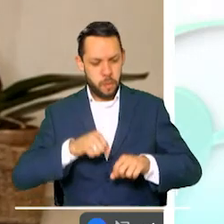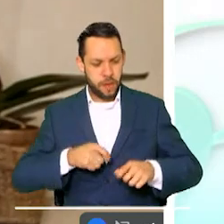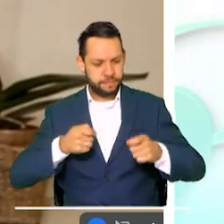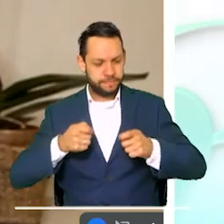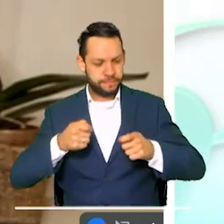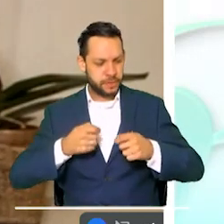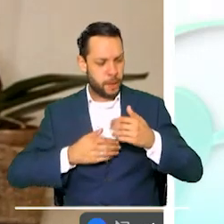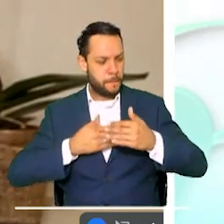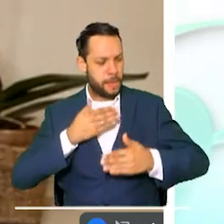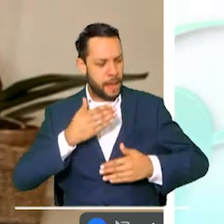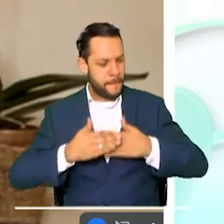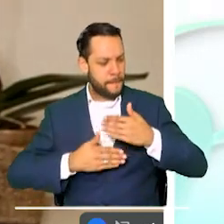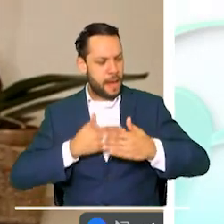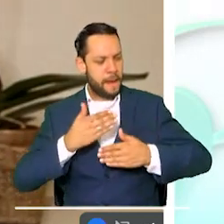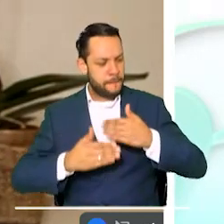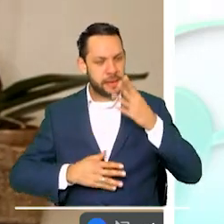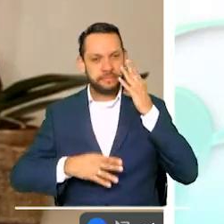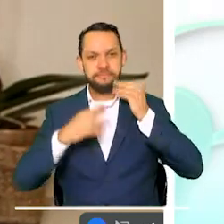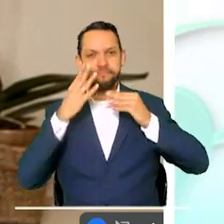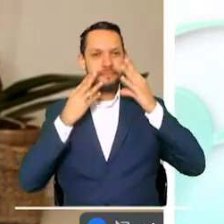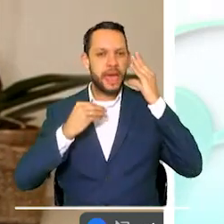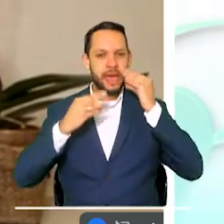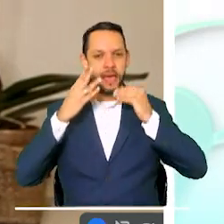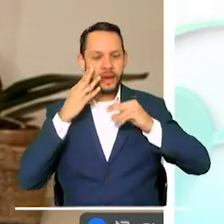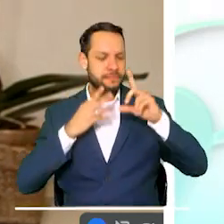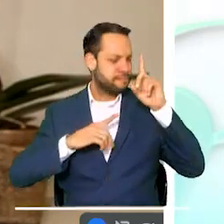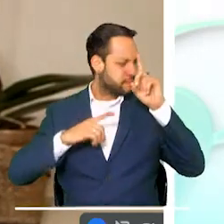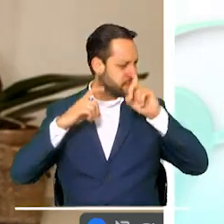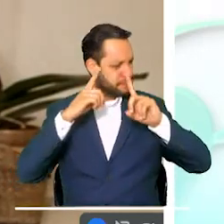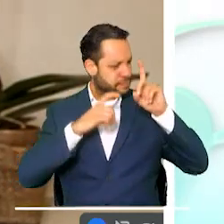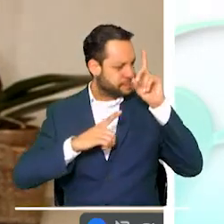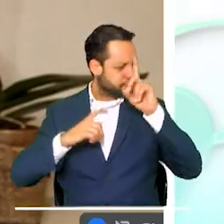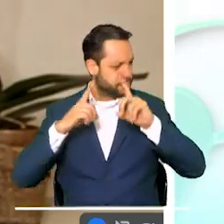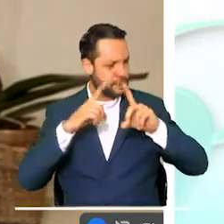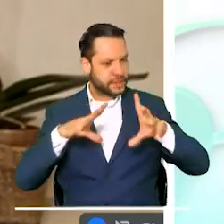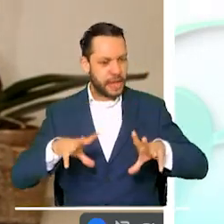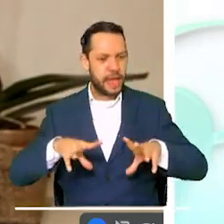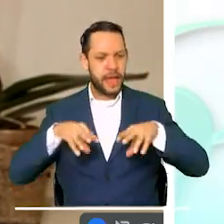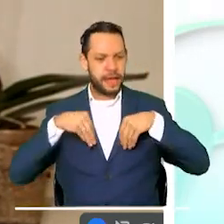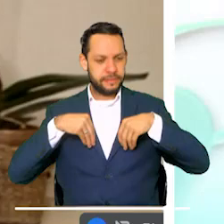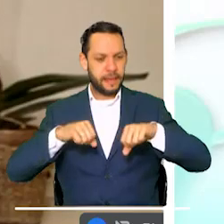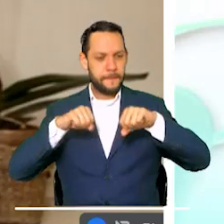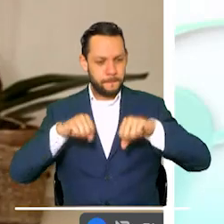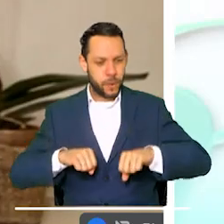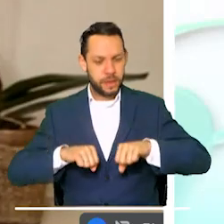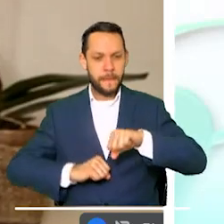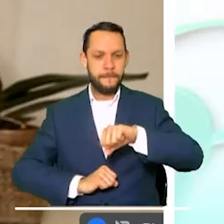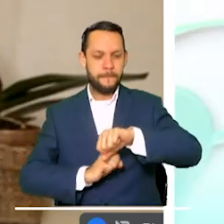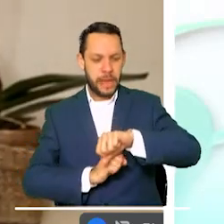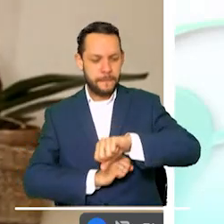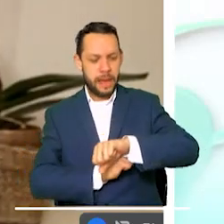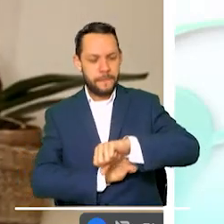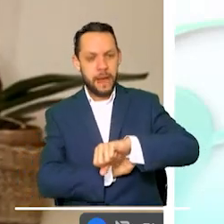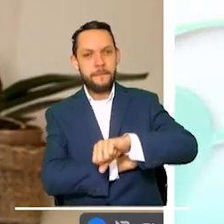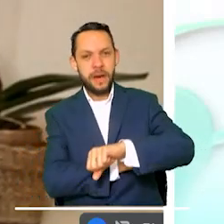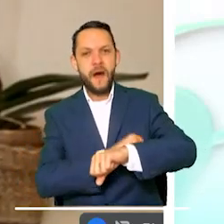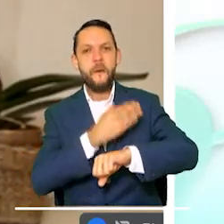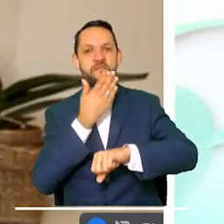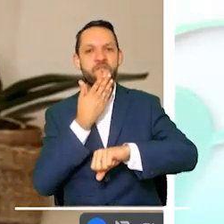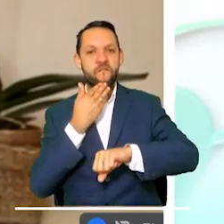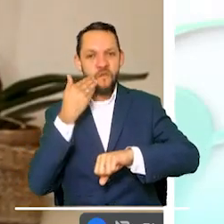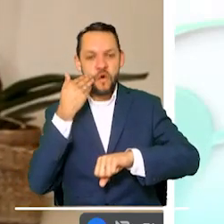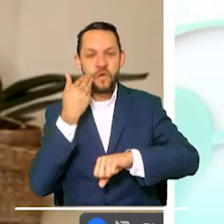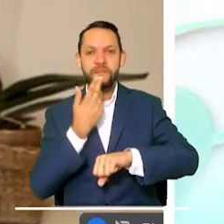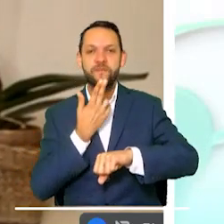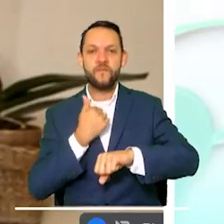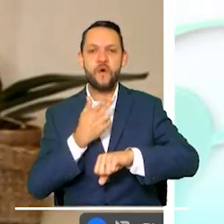acercar a esas experiencias con apertura, con aceptación y con amabilidad, con el propósito